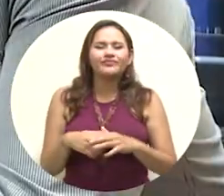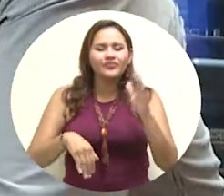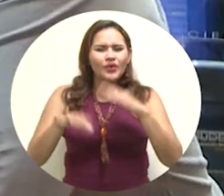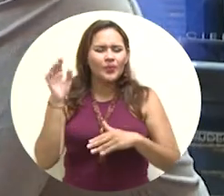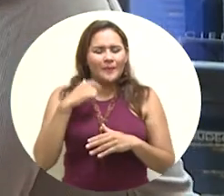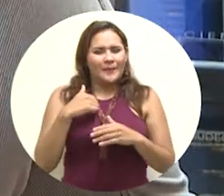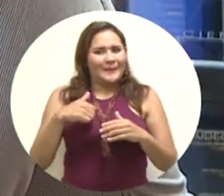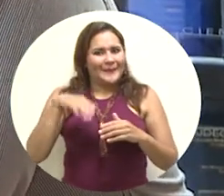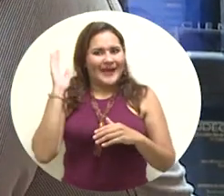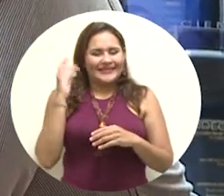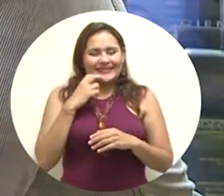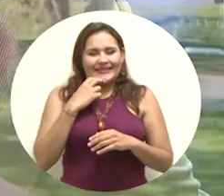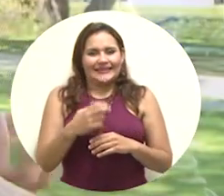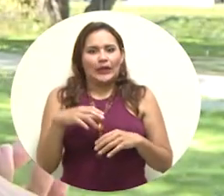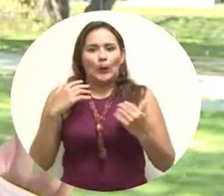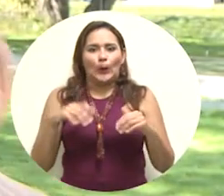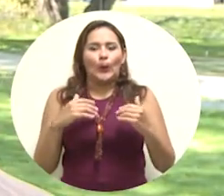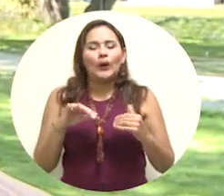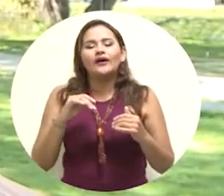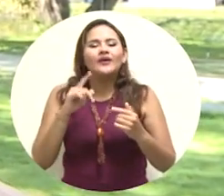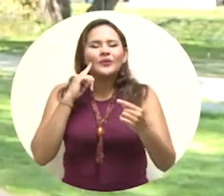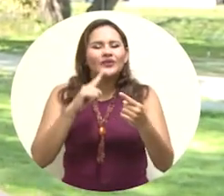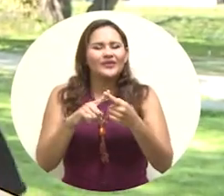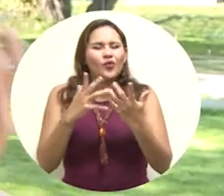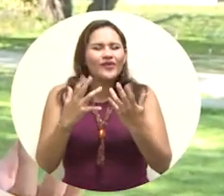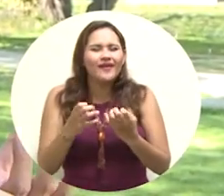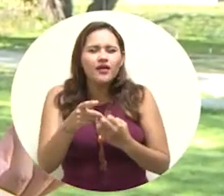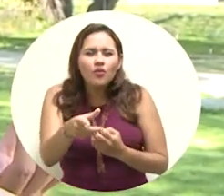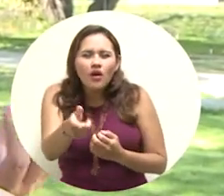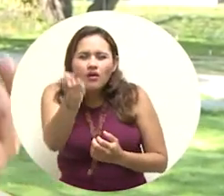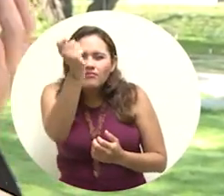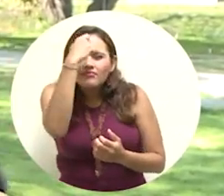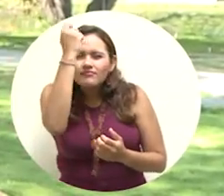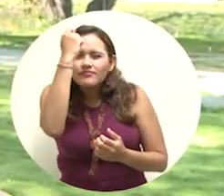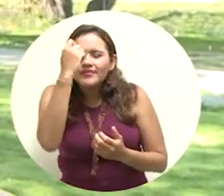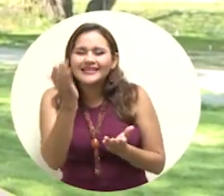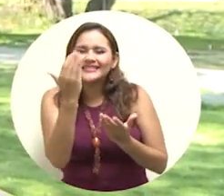poder generar algún tipo de originalidad en mis pensamientos y en mis temas